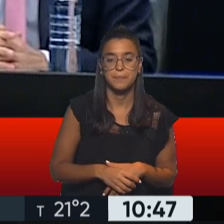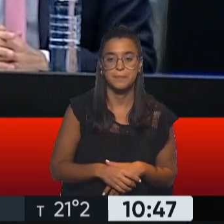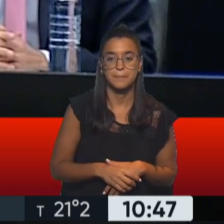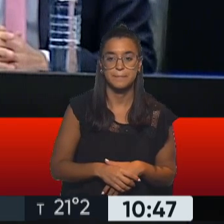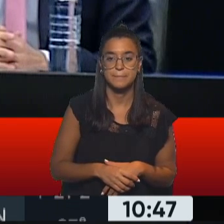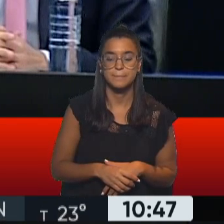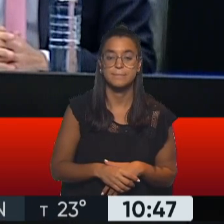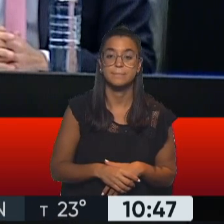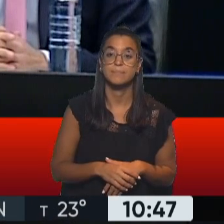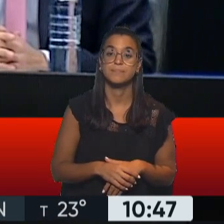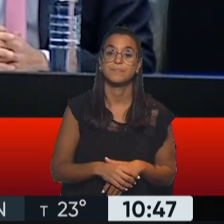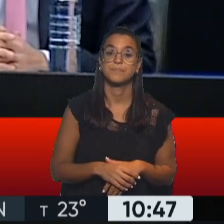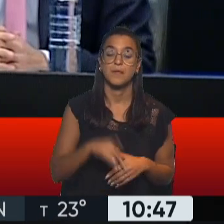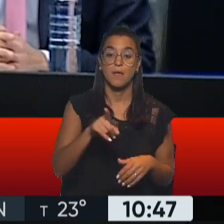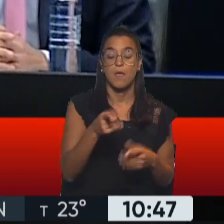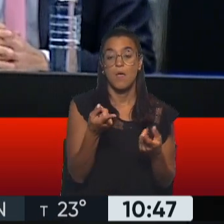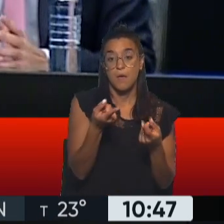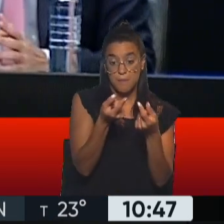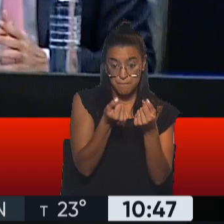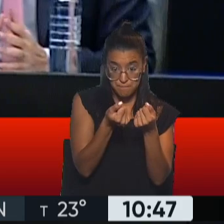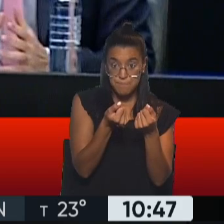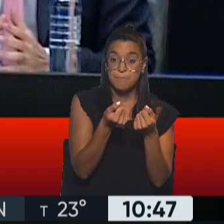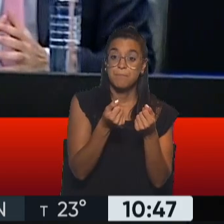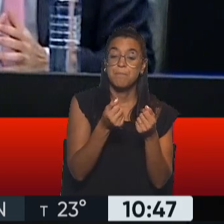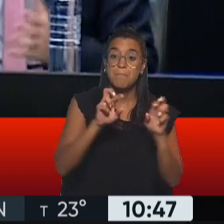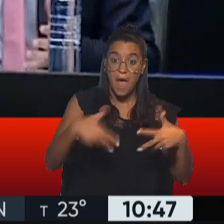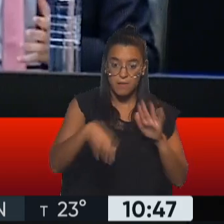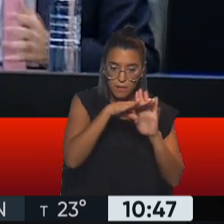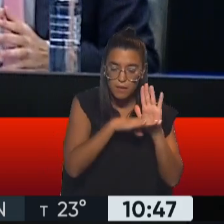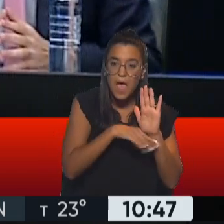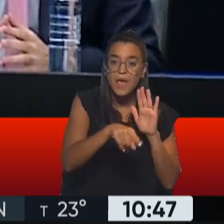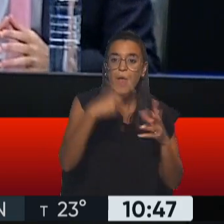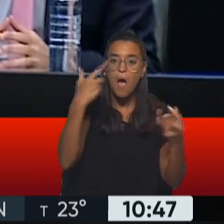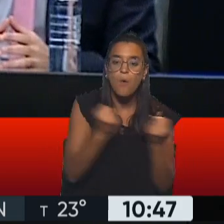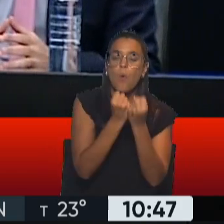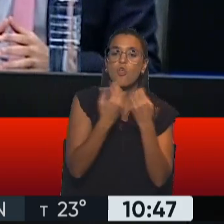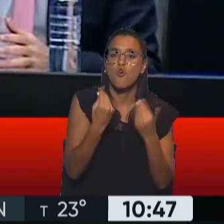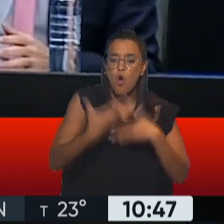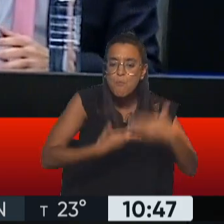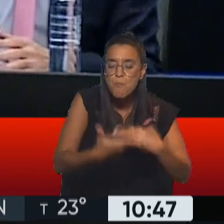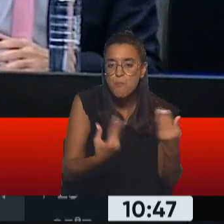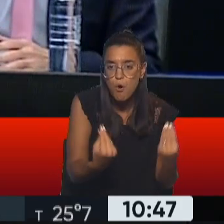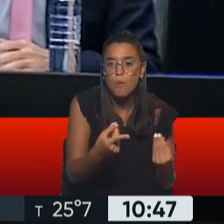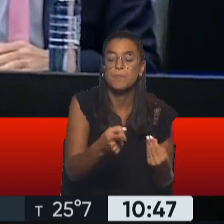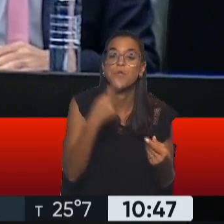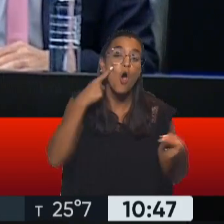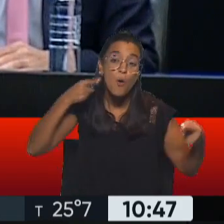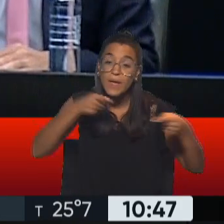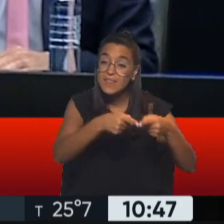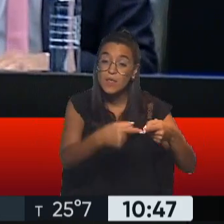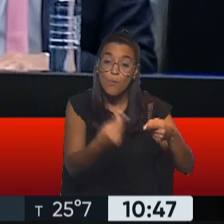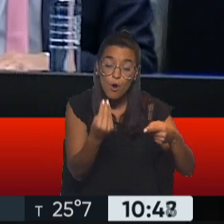Desde el bloque de la política monetaria se acordó un marco para su implementación que tiene como